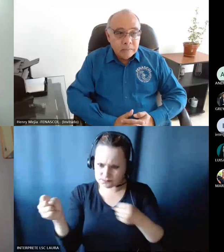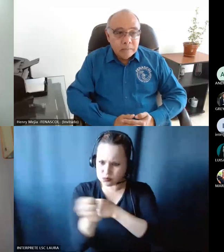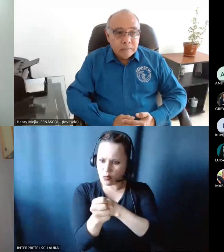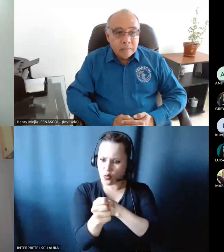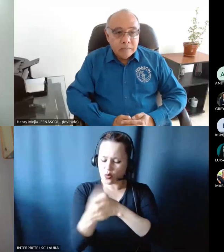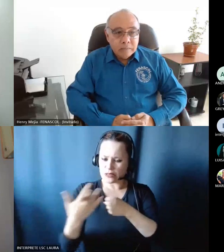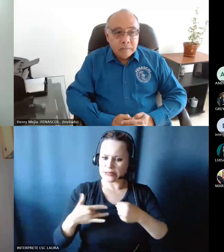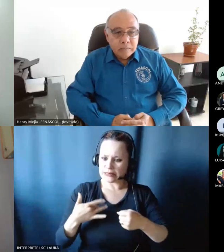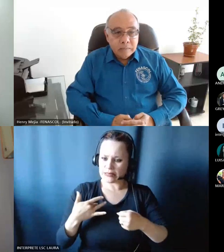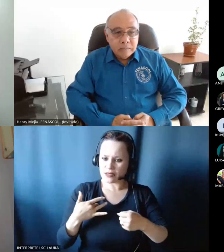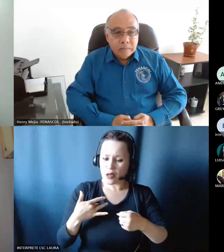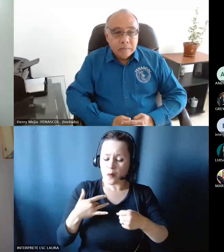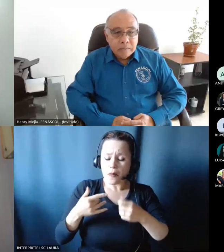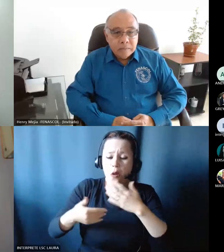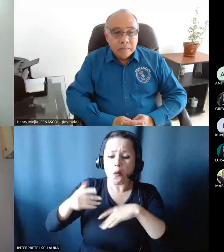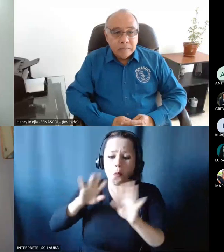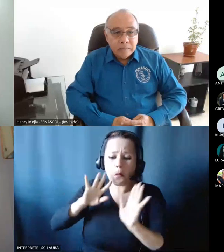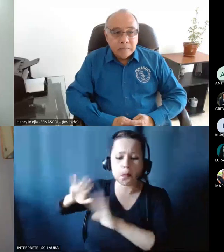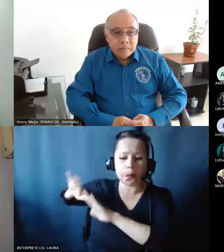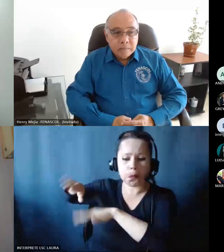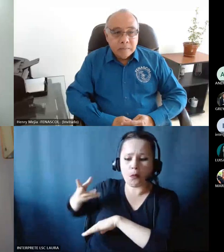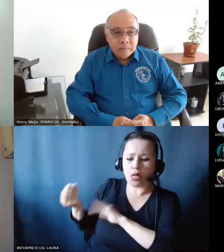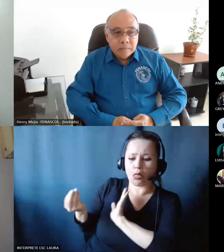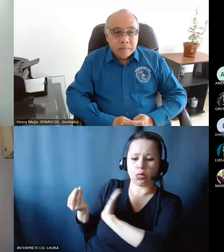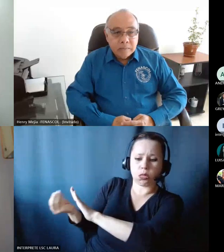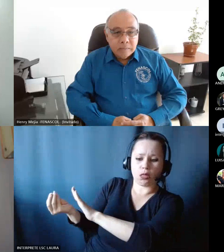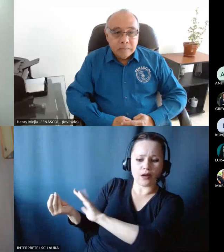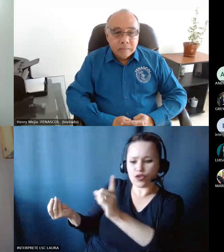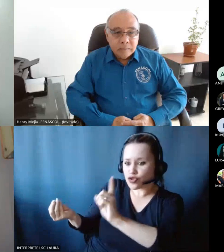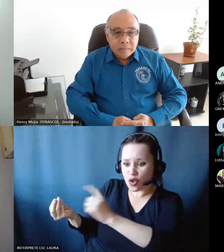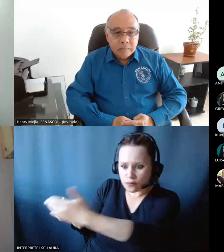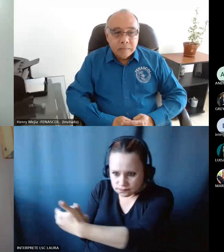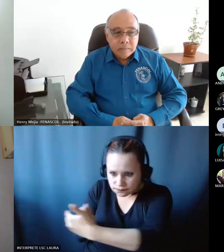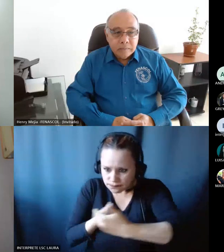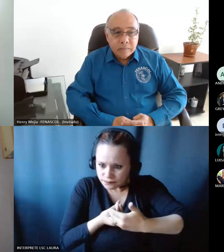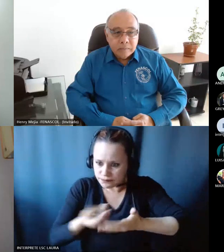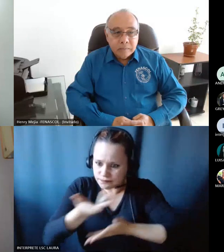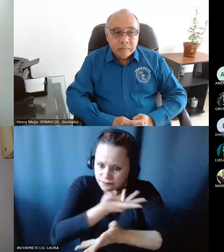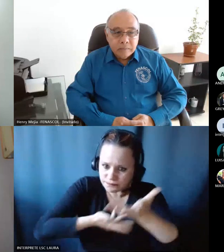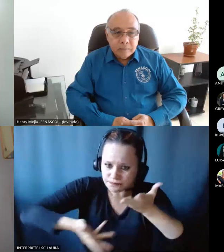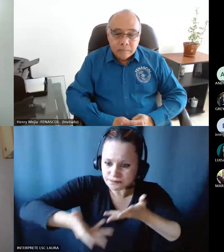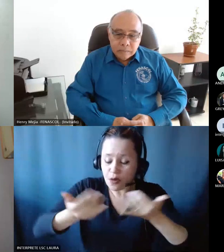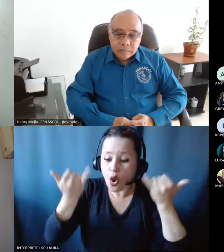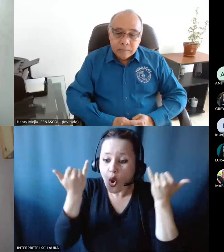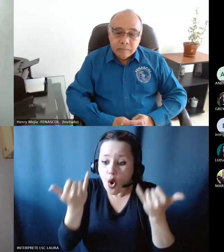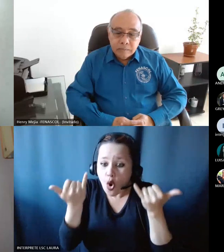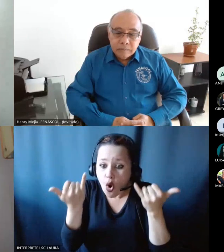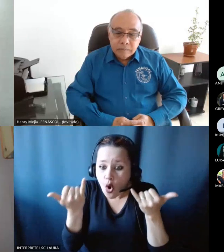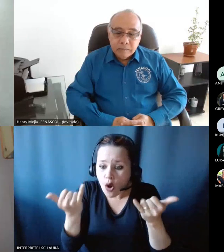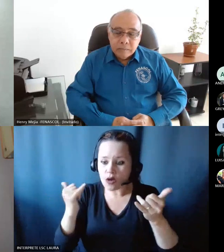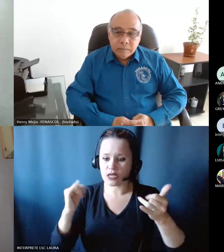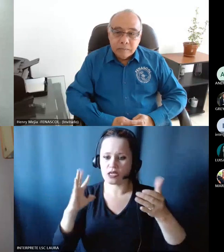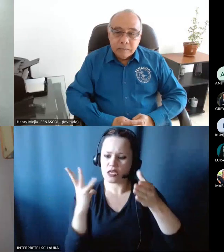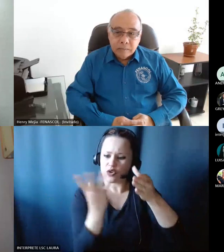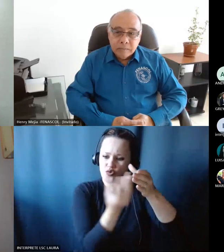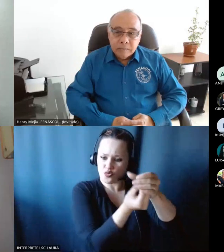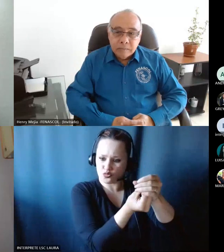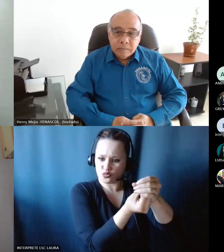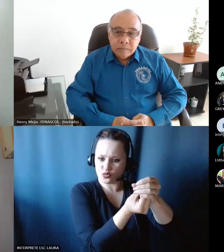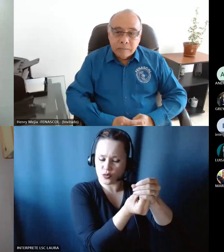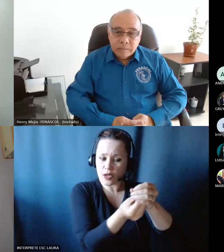si alguien se queda atrás Entonces en este ejercicio vamos a hablar hoy sobre inclusión en Colombia hay más de 3 millones de